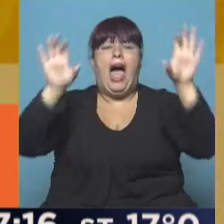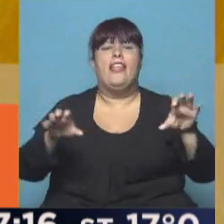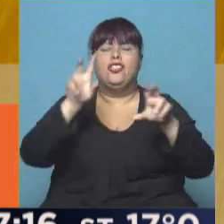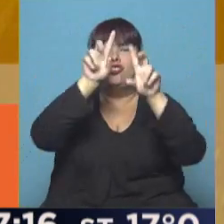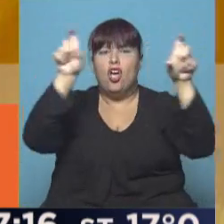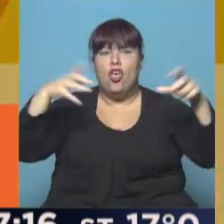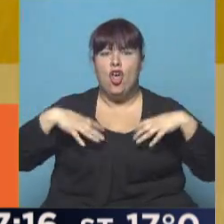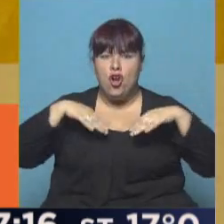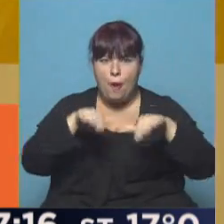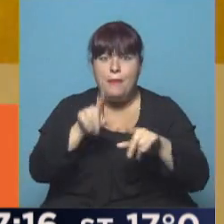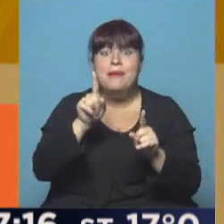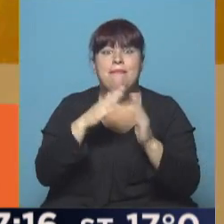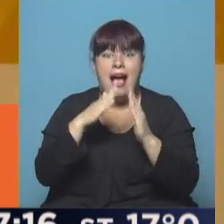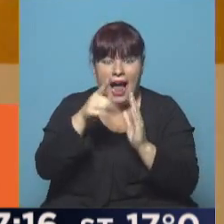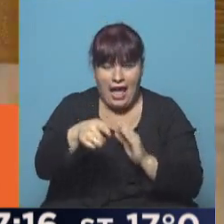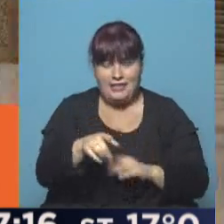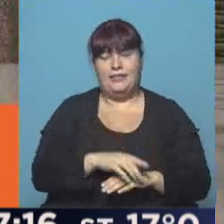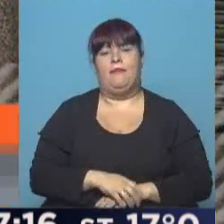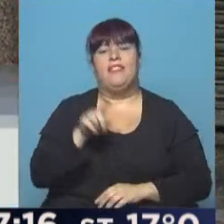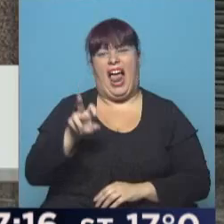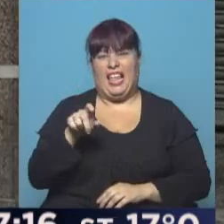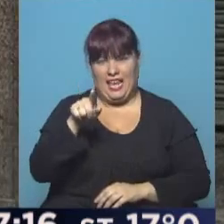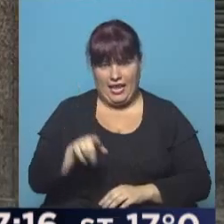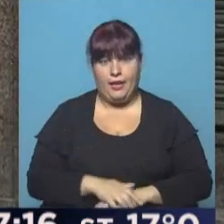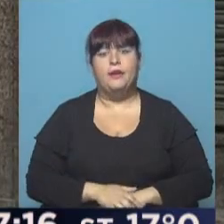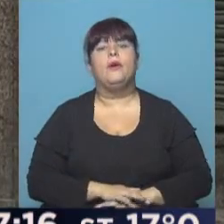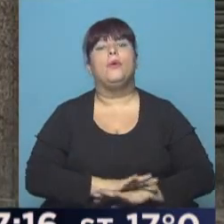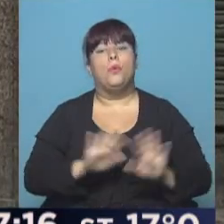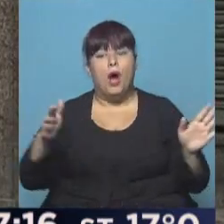del placar de esta misma casa de inquilinatos. Bien, Laura, volvemos con vos en minutos.